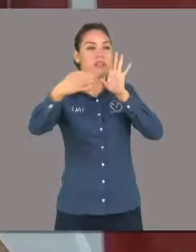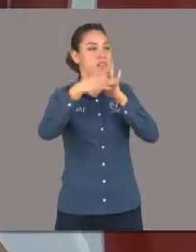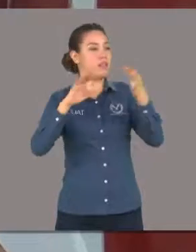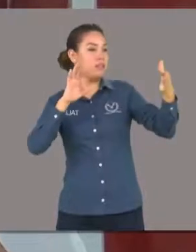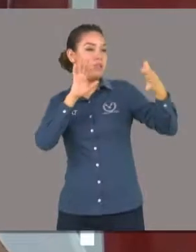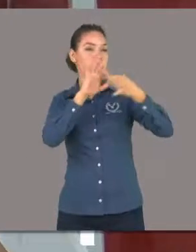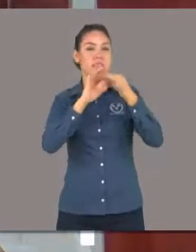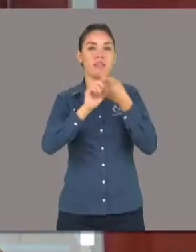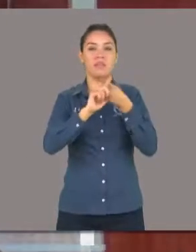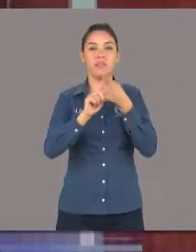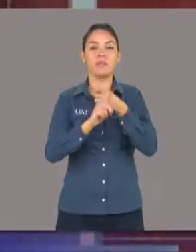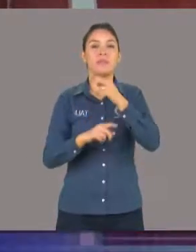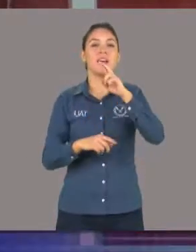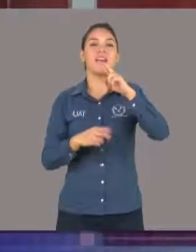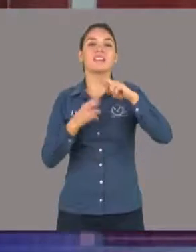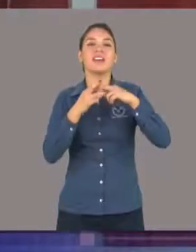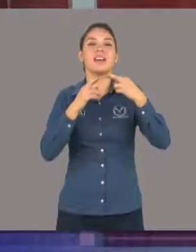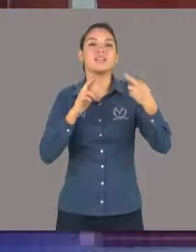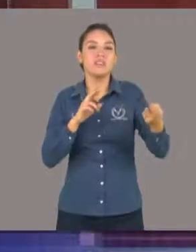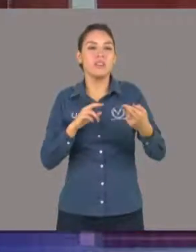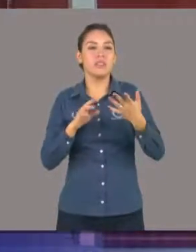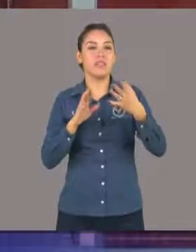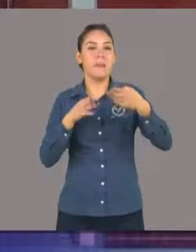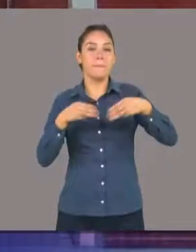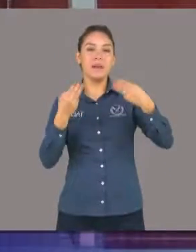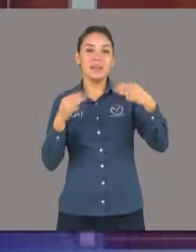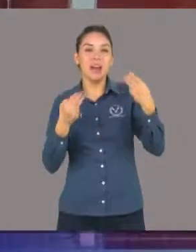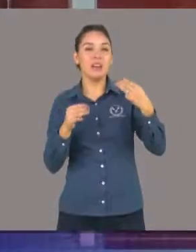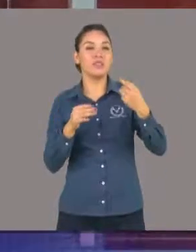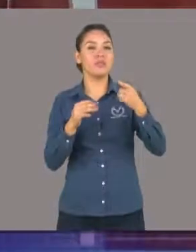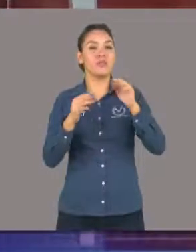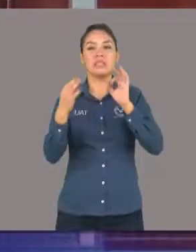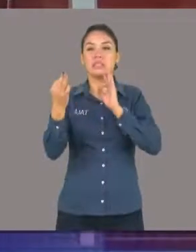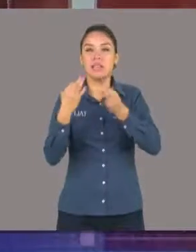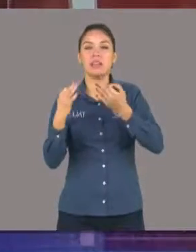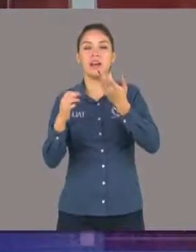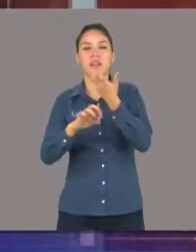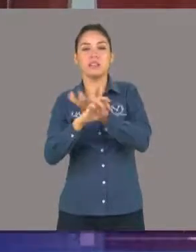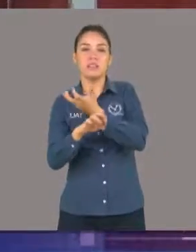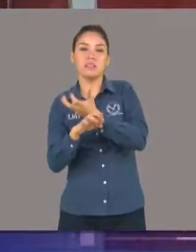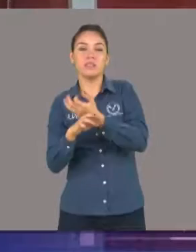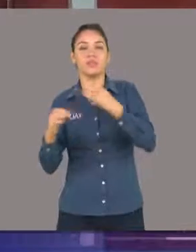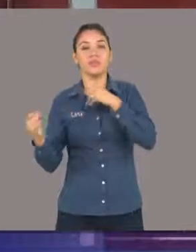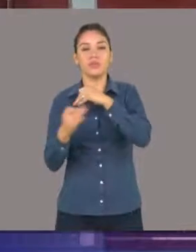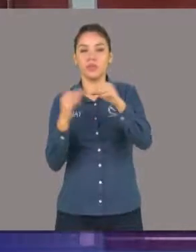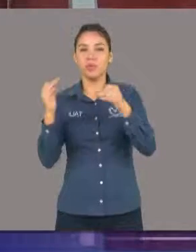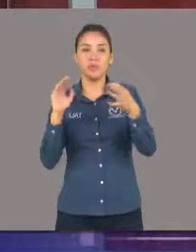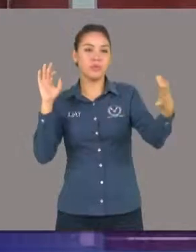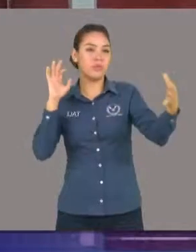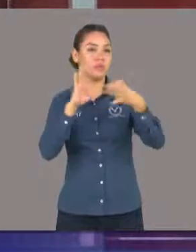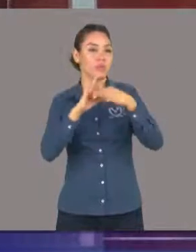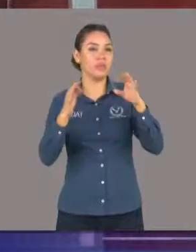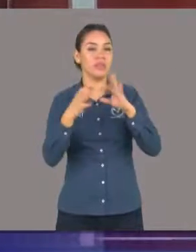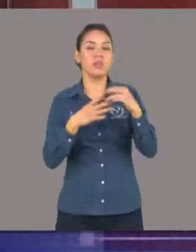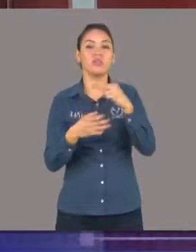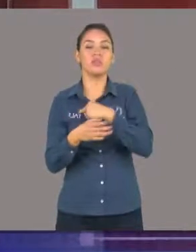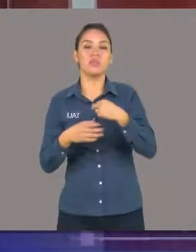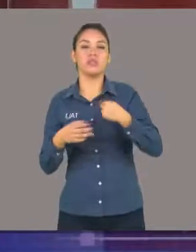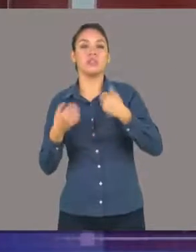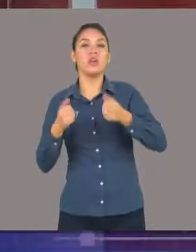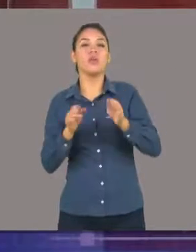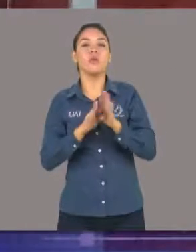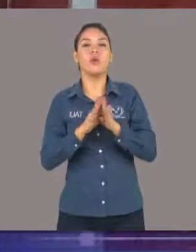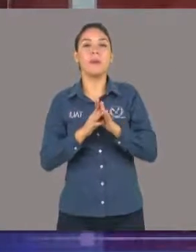relaciones con todo el mercado aduanero y demás, en virtud de que tenemos una carrera asociada con ellos, entonces